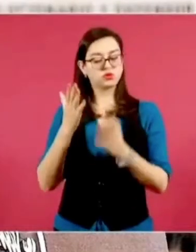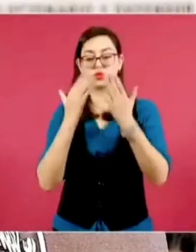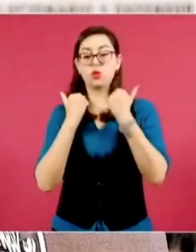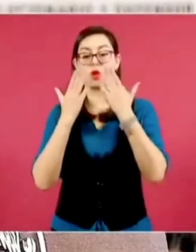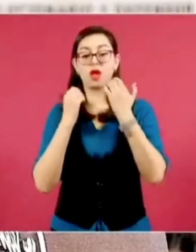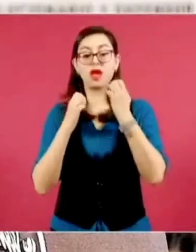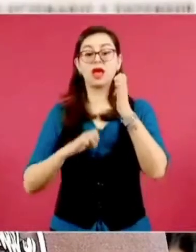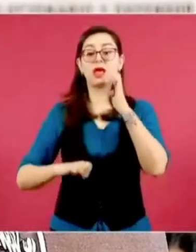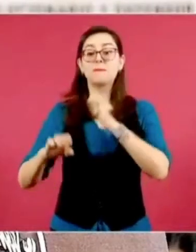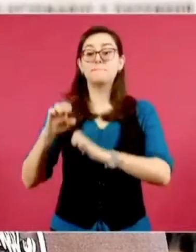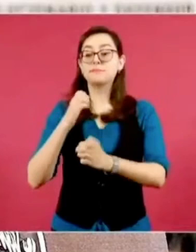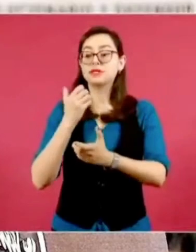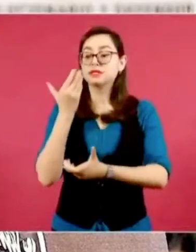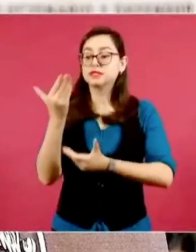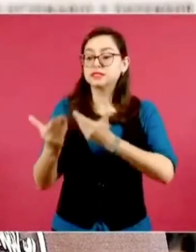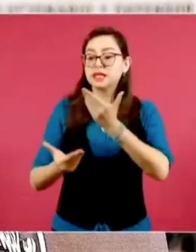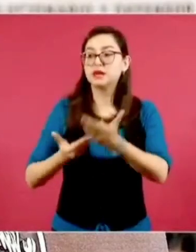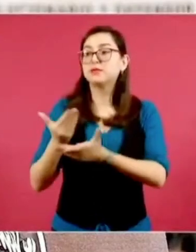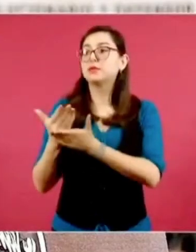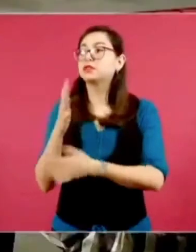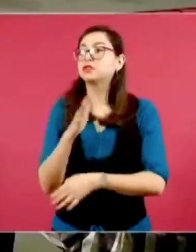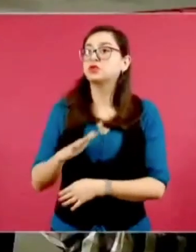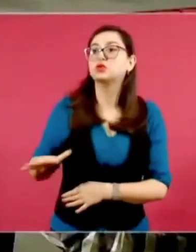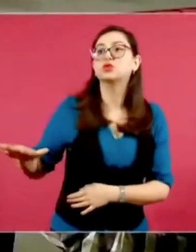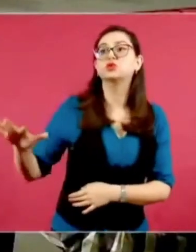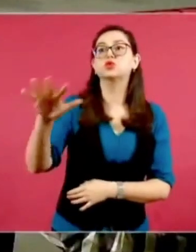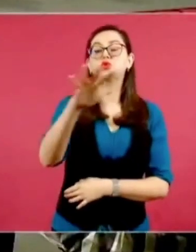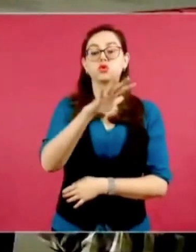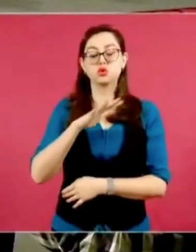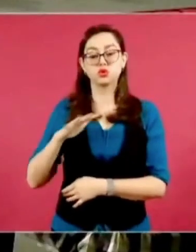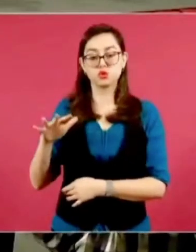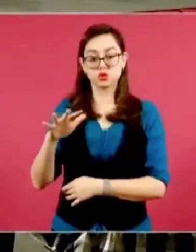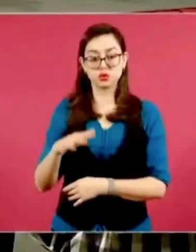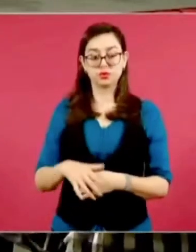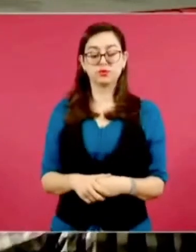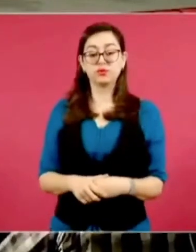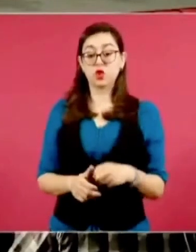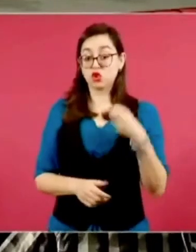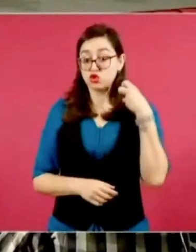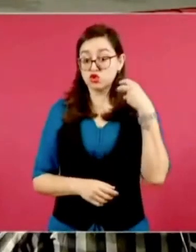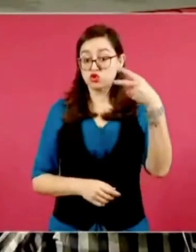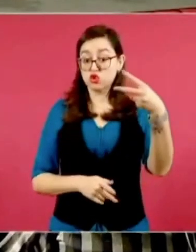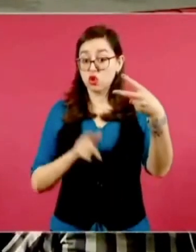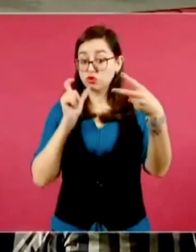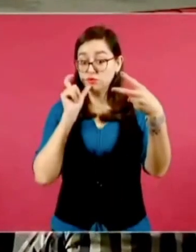empresas de servicio público nacional. Dos palabras regulan